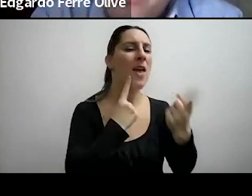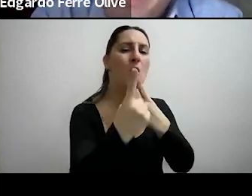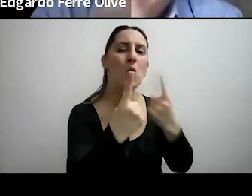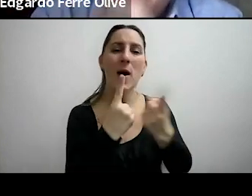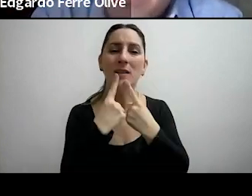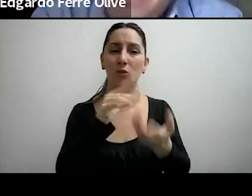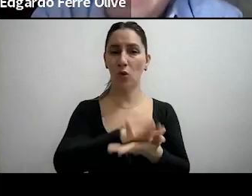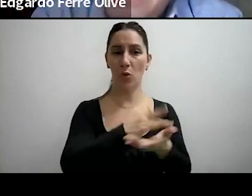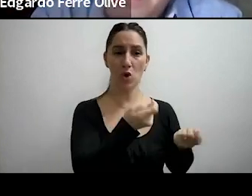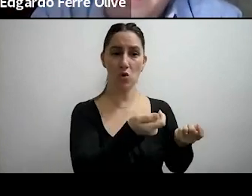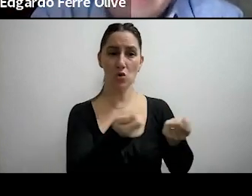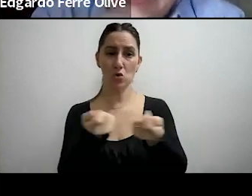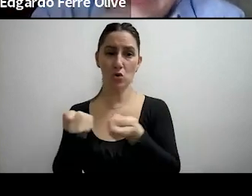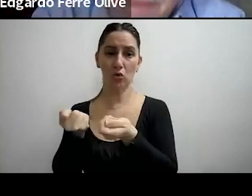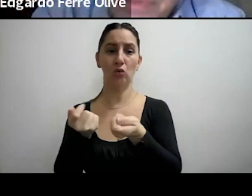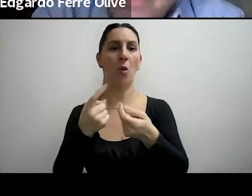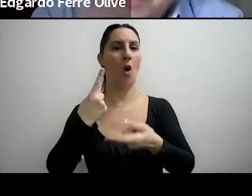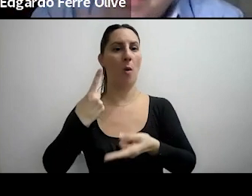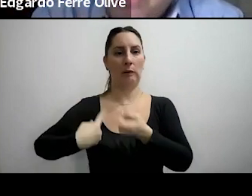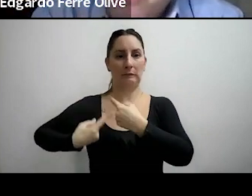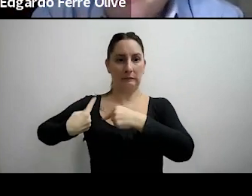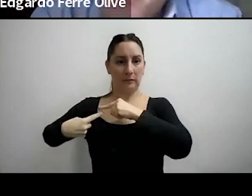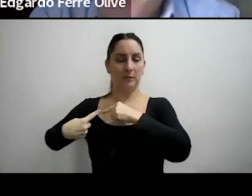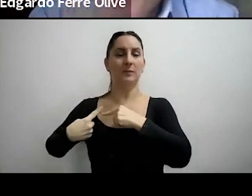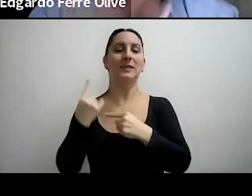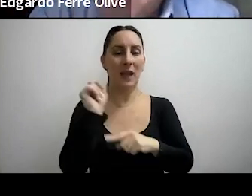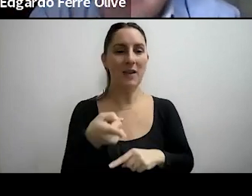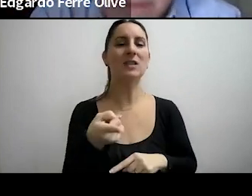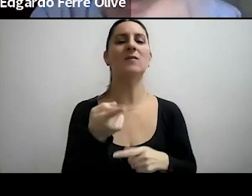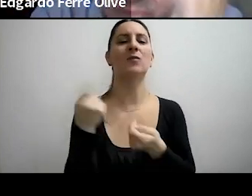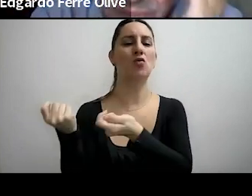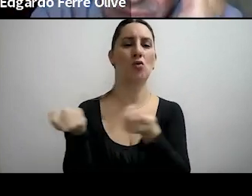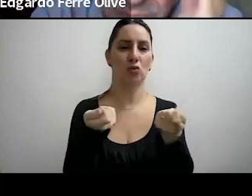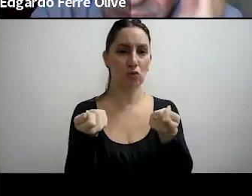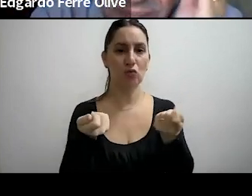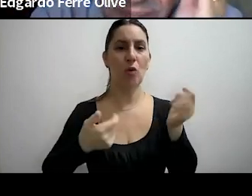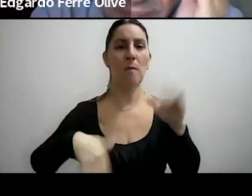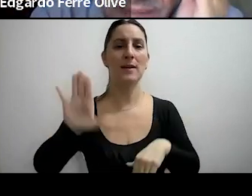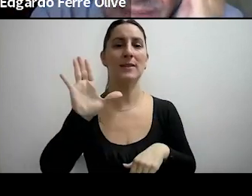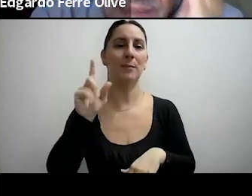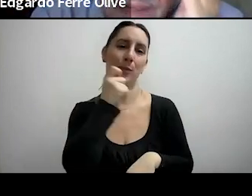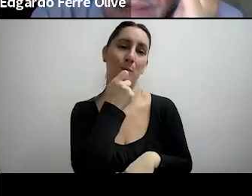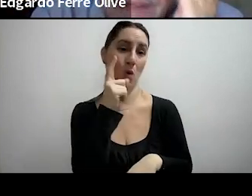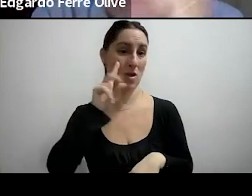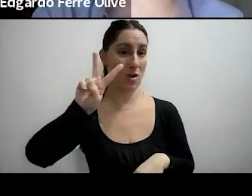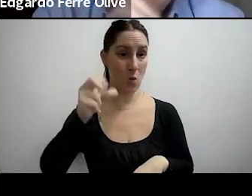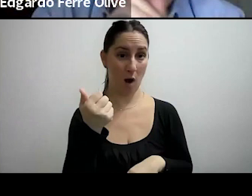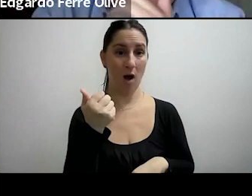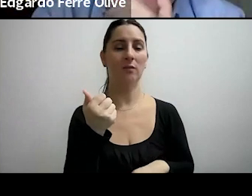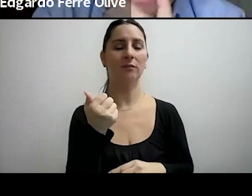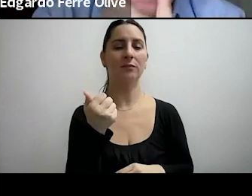que no sea de carácter regresivo. Ustedes saben que los impuestos a los consumos en general, en el caso concreto el IVA, en sí tiene el